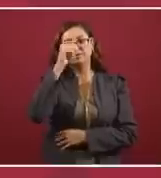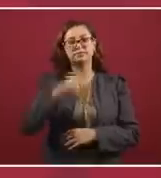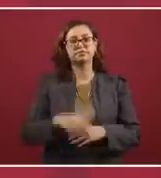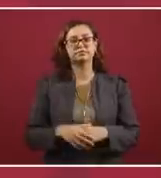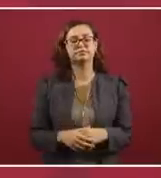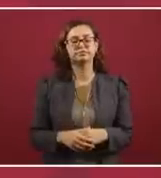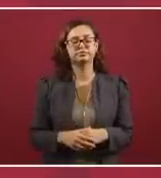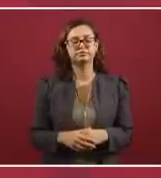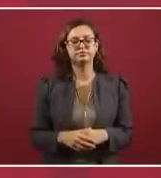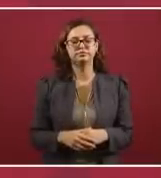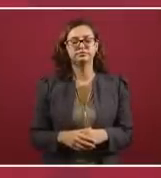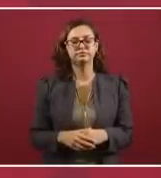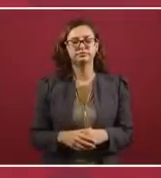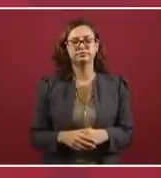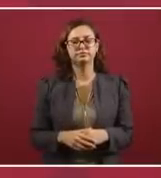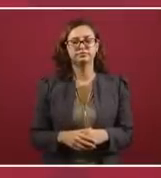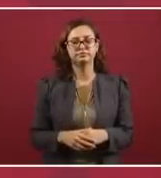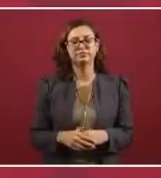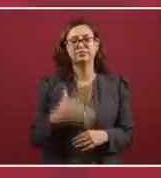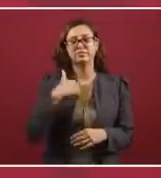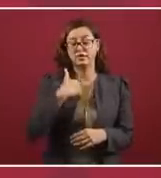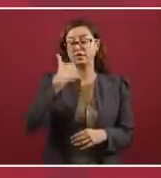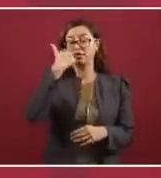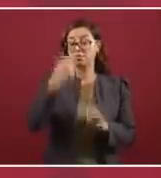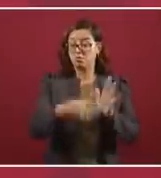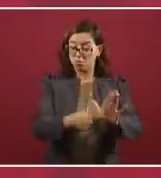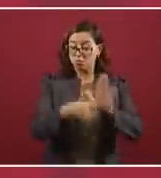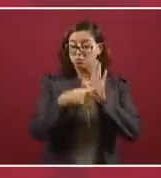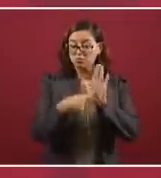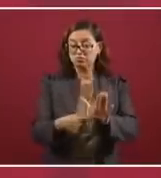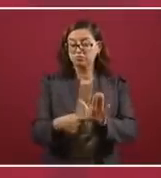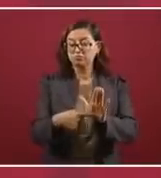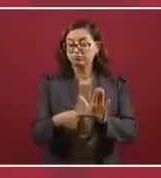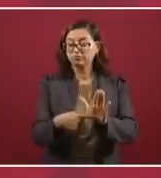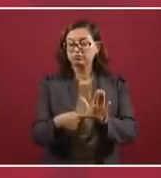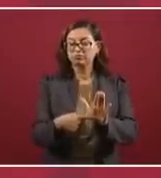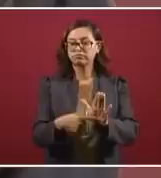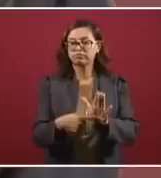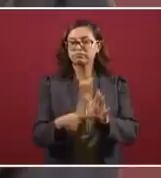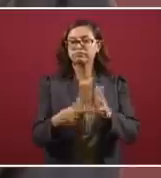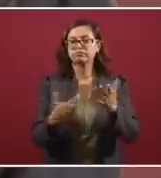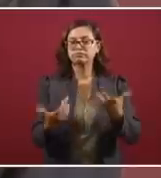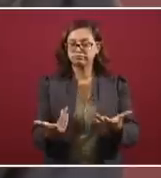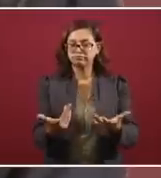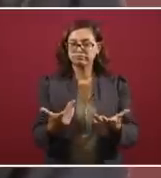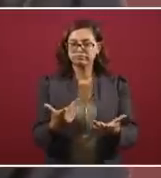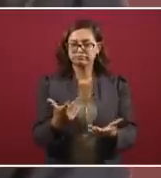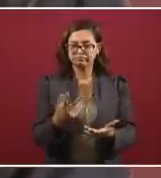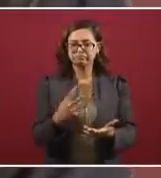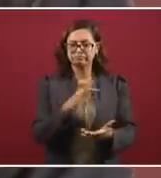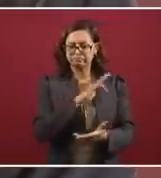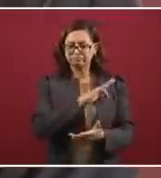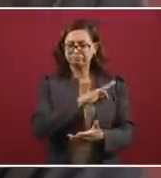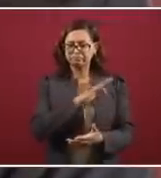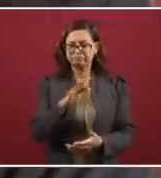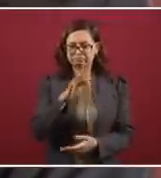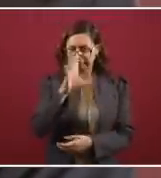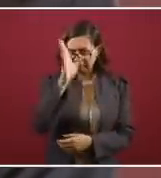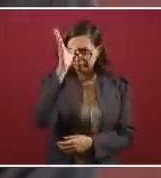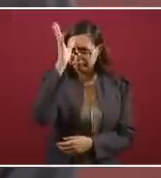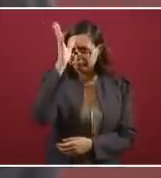señalar o subrayar que esto fue posible